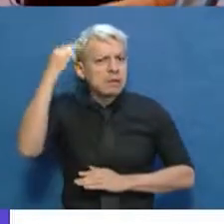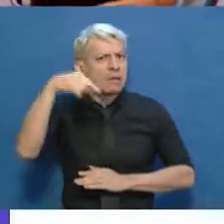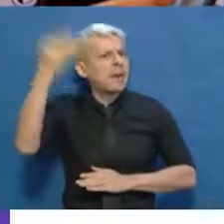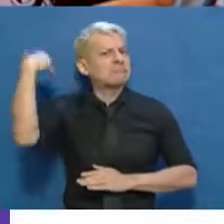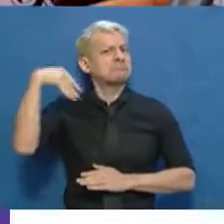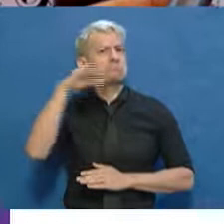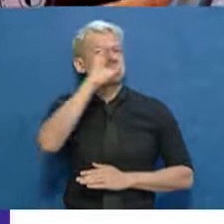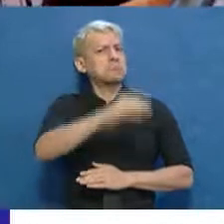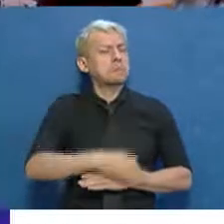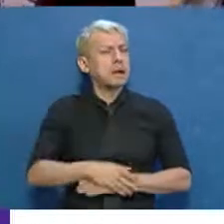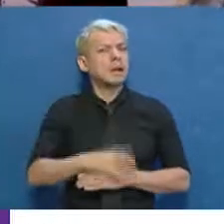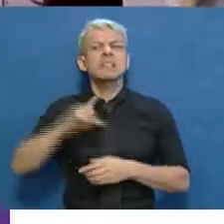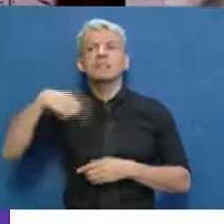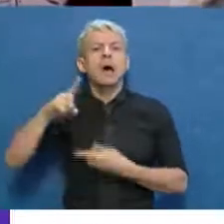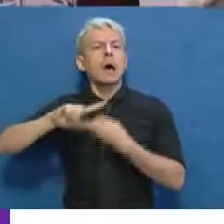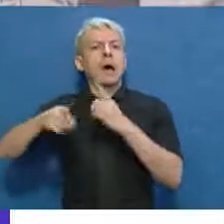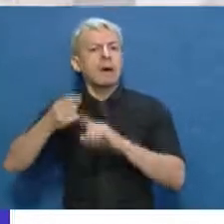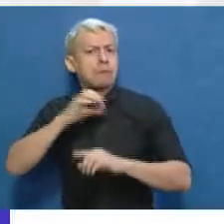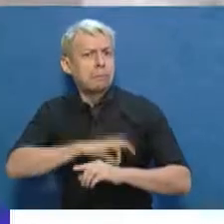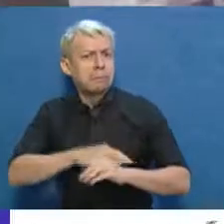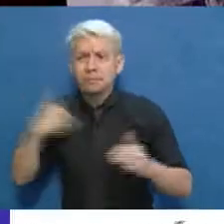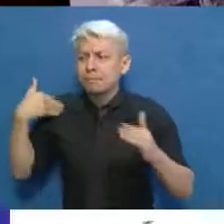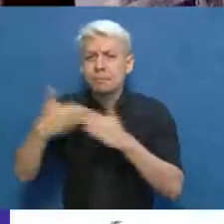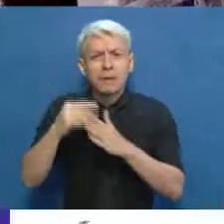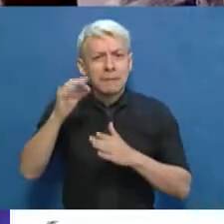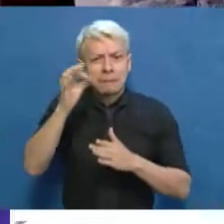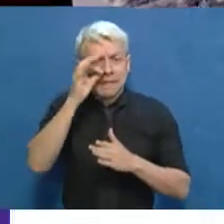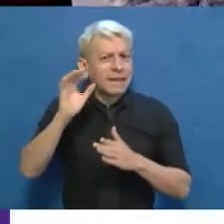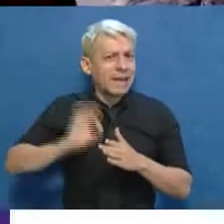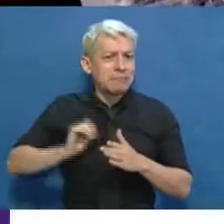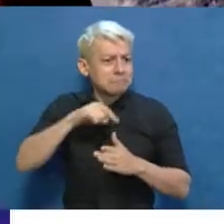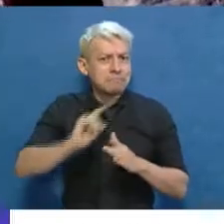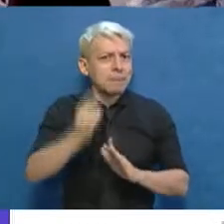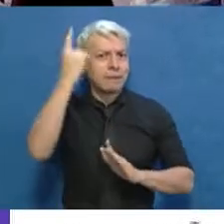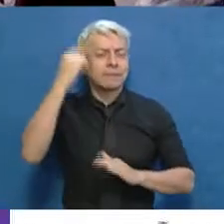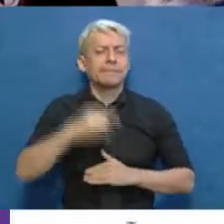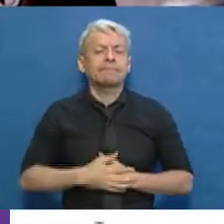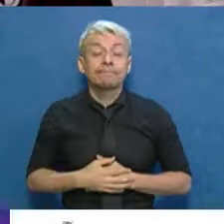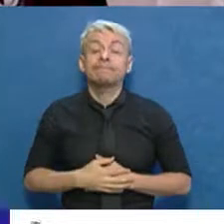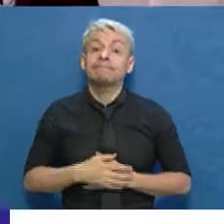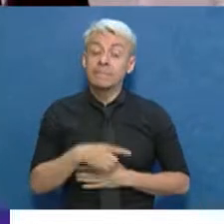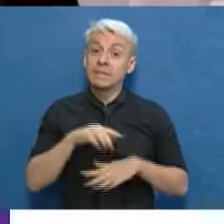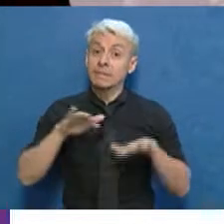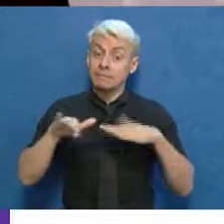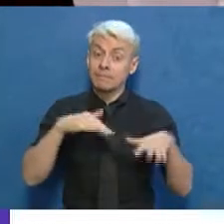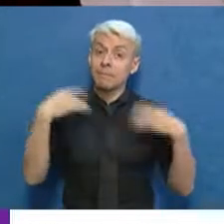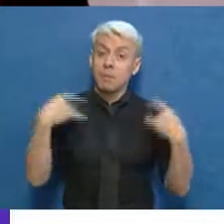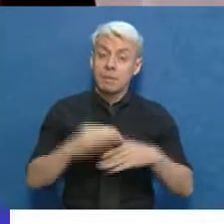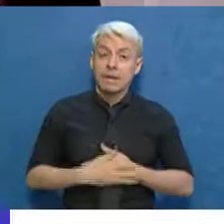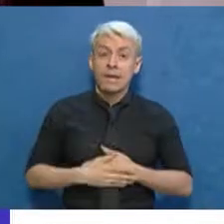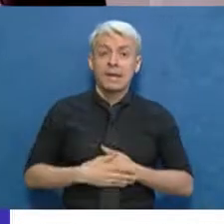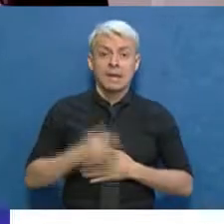en el transcurso de las paritarias, en 20 años. Frente a esa situación dramática y con todo lo que hemos vivido este